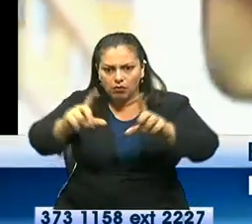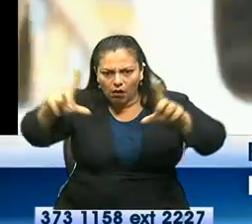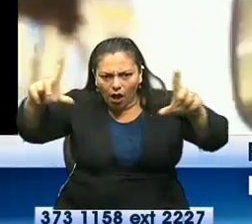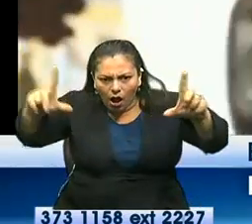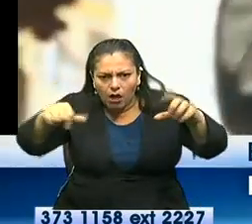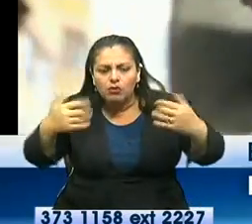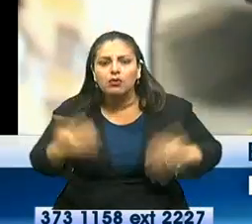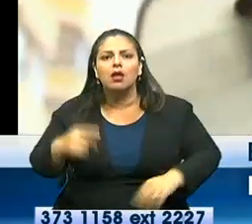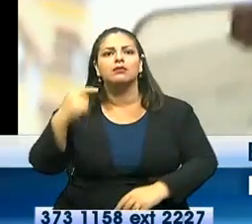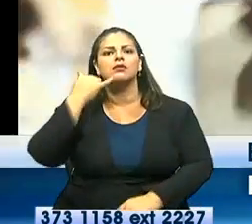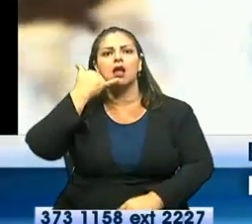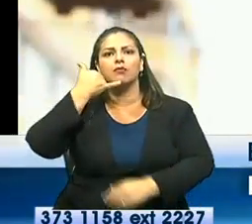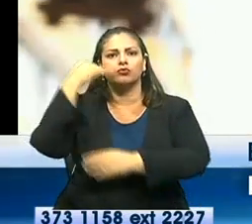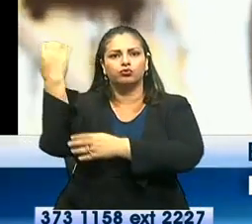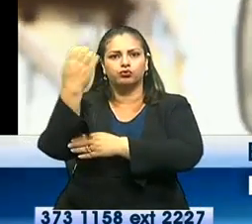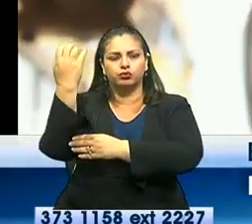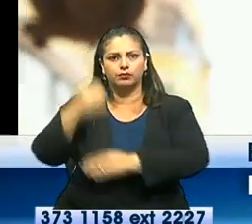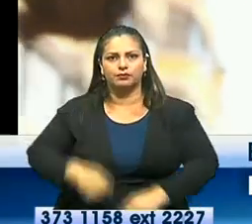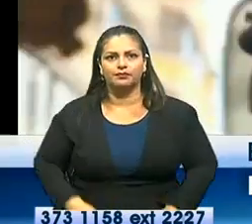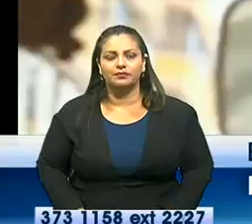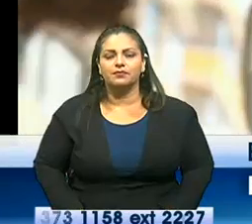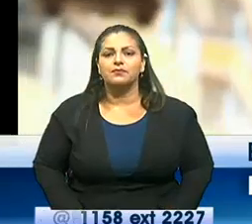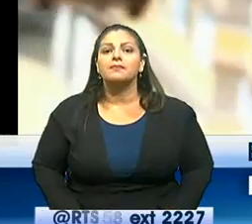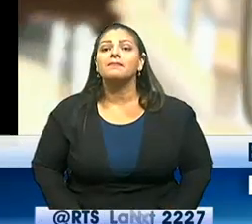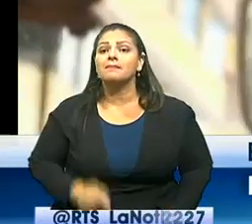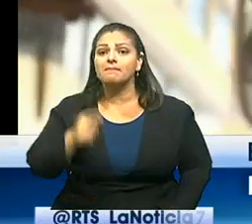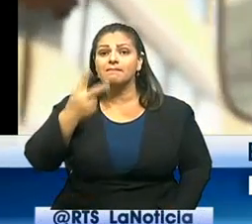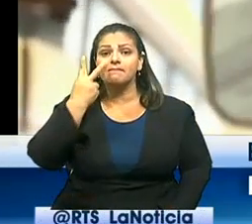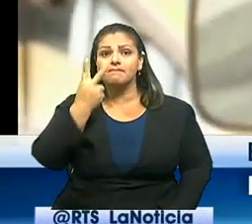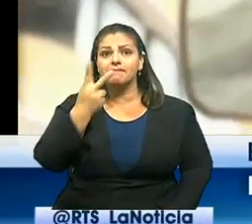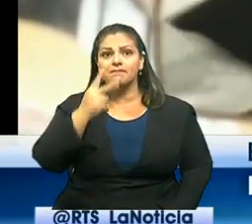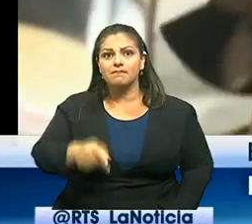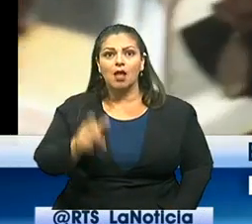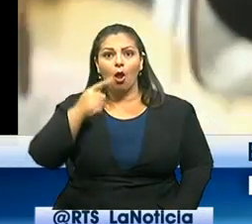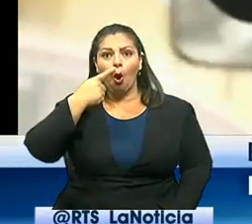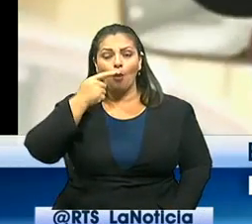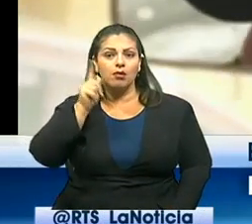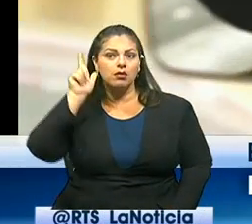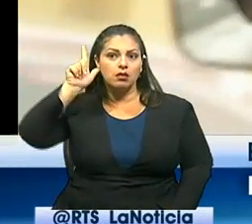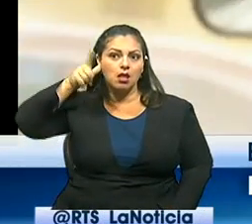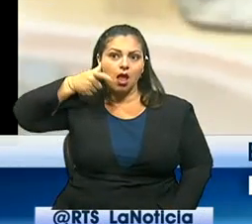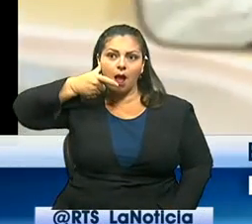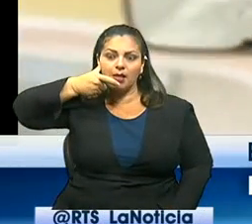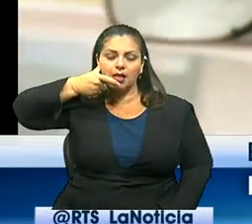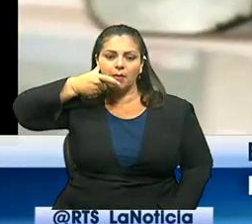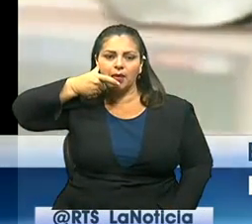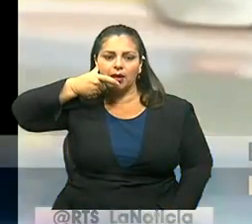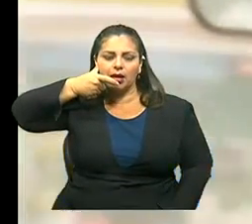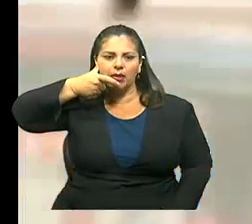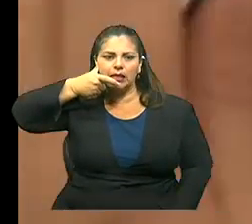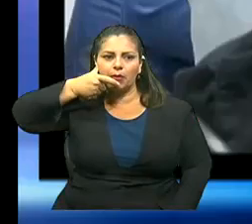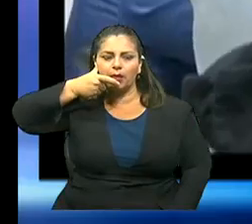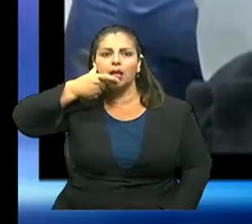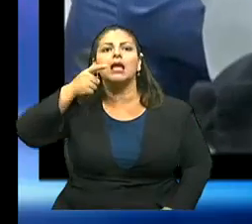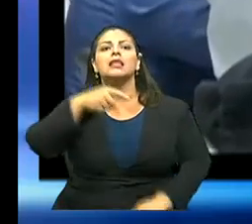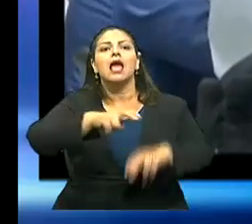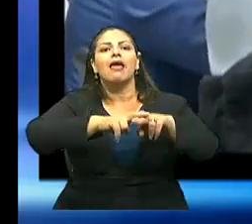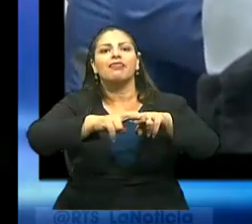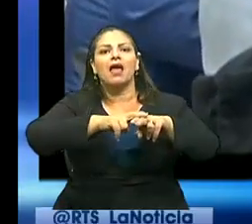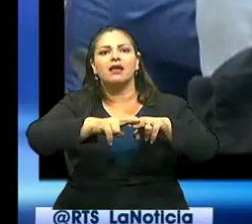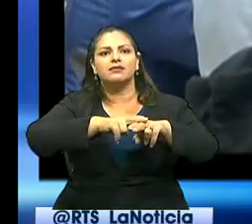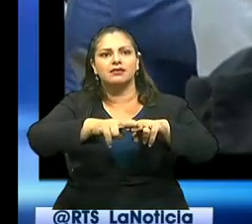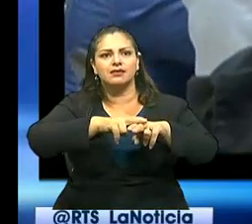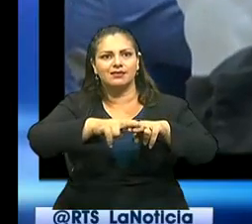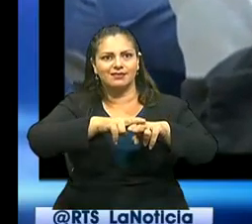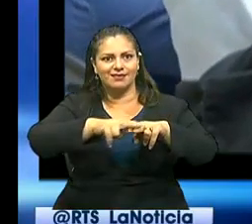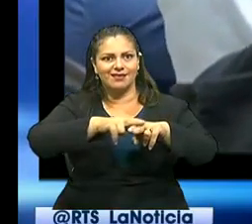gentil espera, caballero, ¿me escucha? Dígame, amigo. Se le había informado a usted que una ambulancia estaba avanzando al sitio, el Alfa 25. Se recibe una llamada